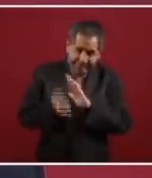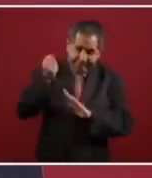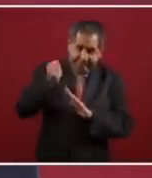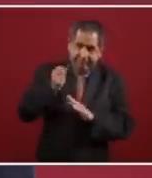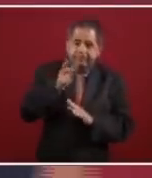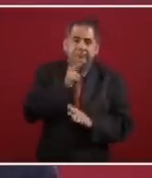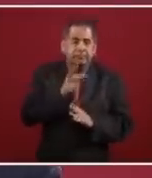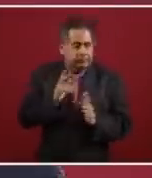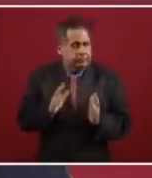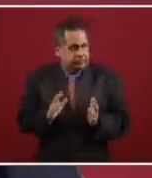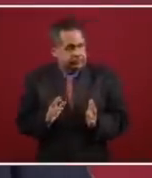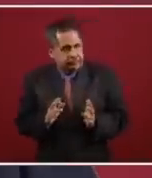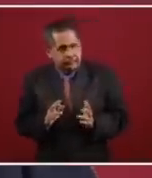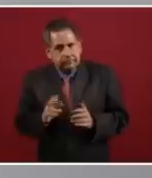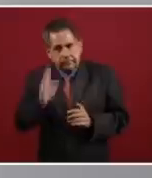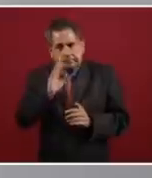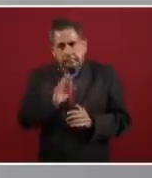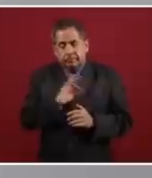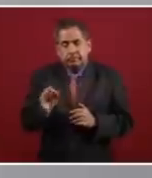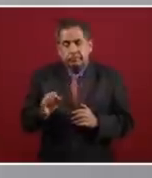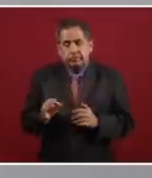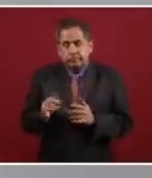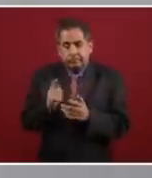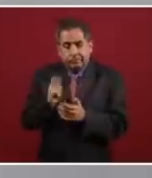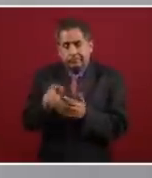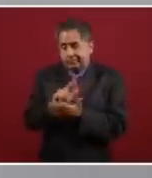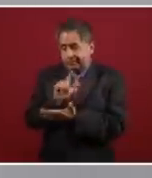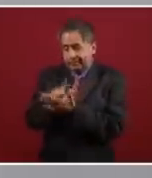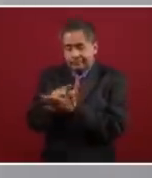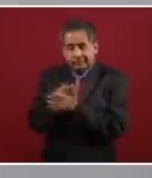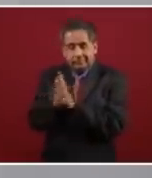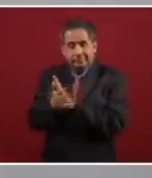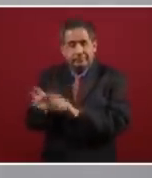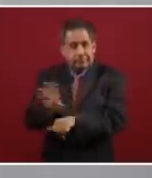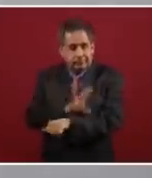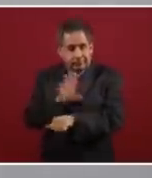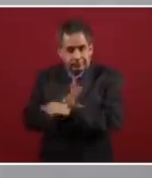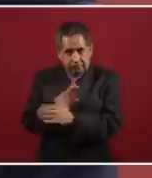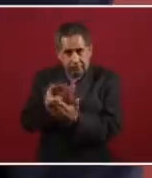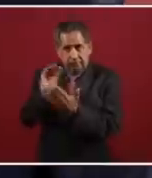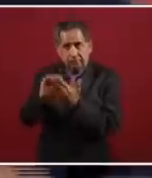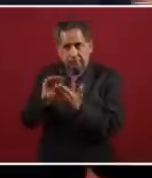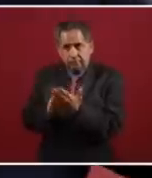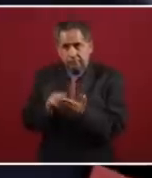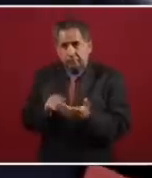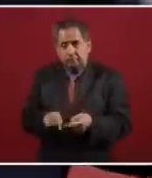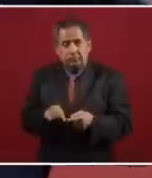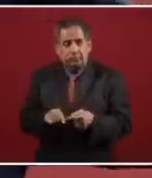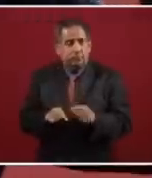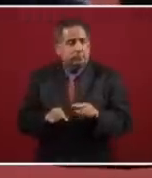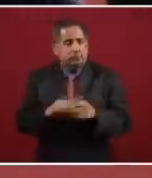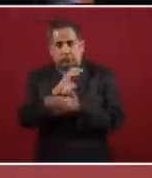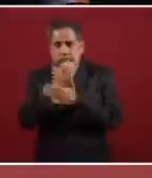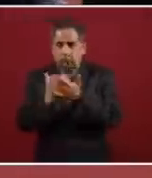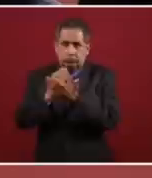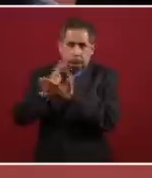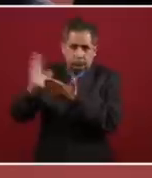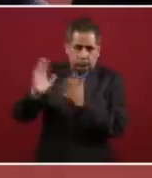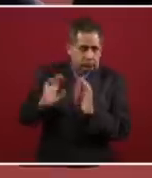pues hicieron la reforma energética, pues allá los contratos